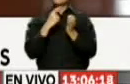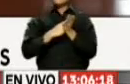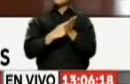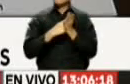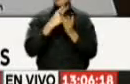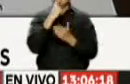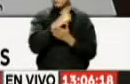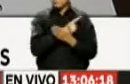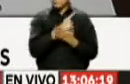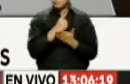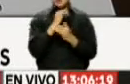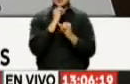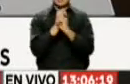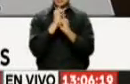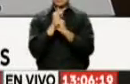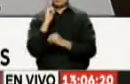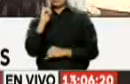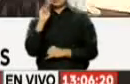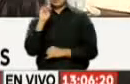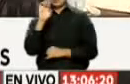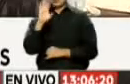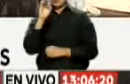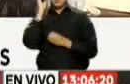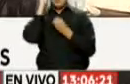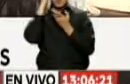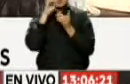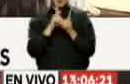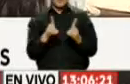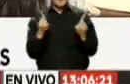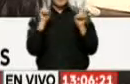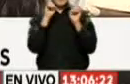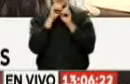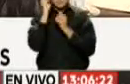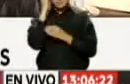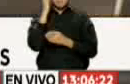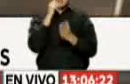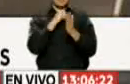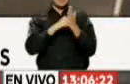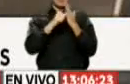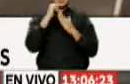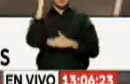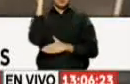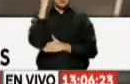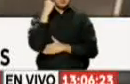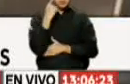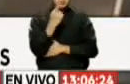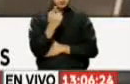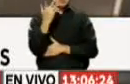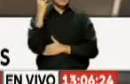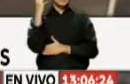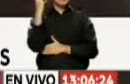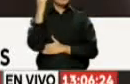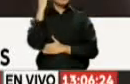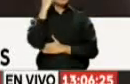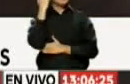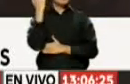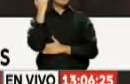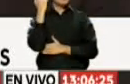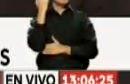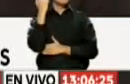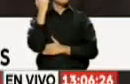esta semana. El Instituto de Estadísticas y Censos presentó cifras que desde la Cámara de Industrias y Producción determinan una conclusión inapelable. Hay